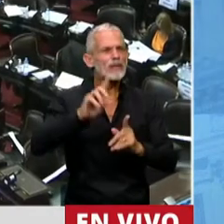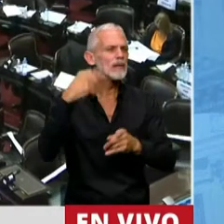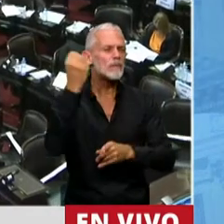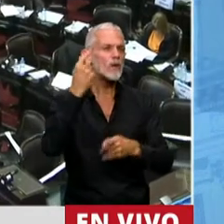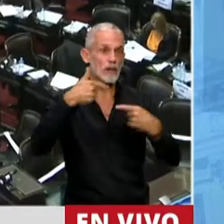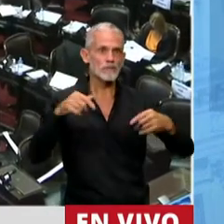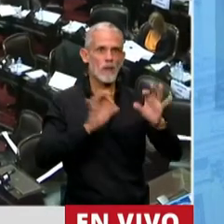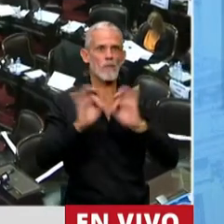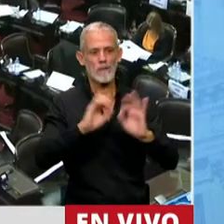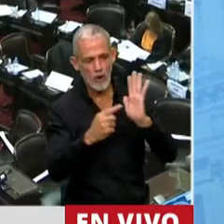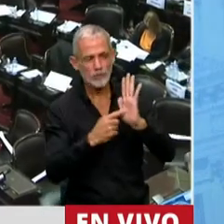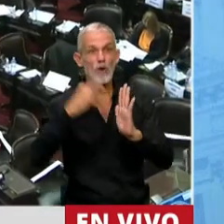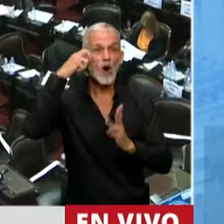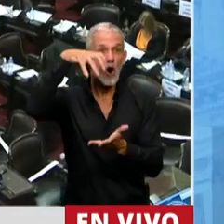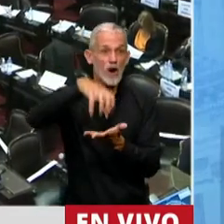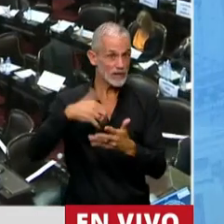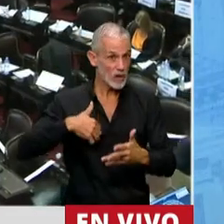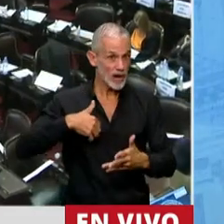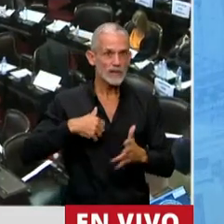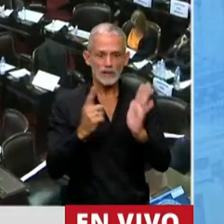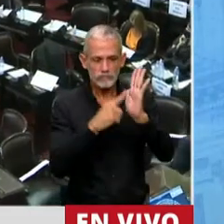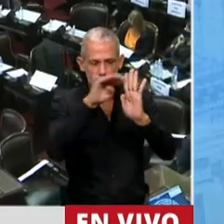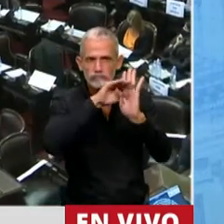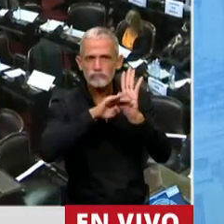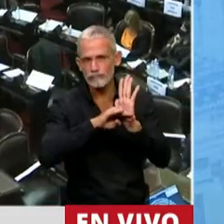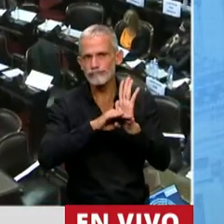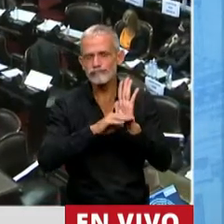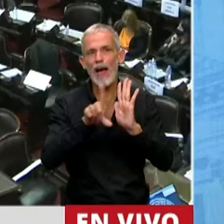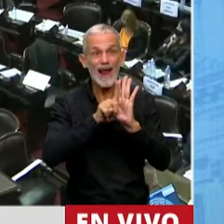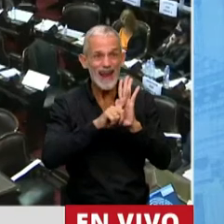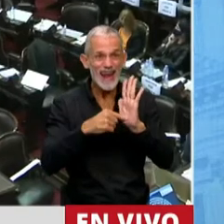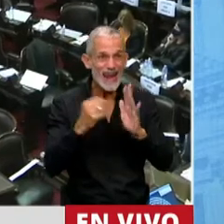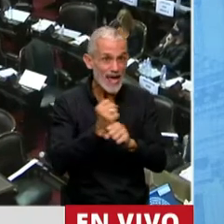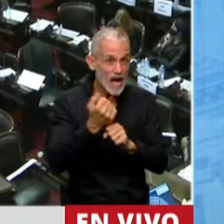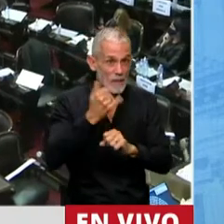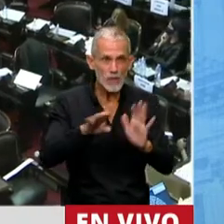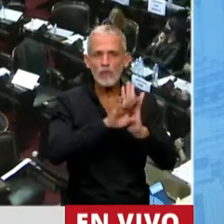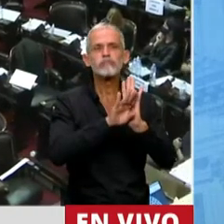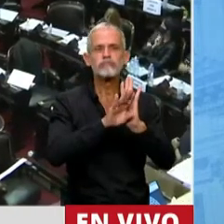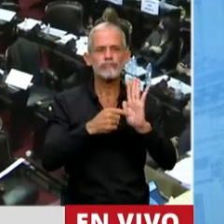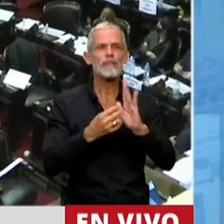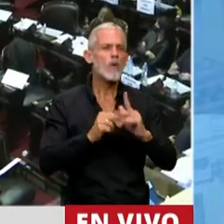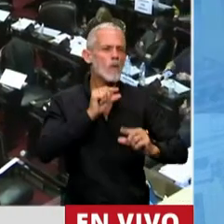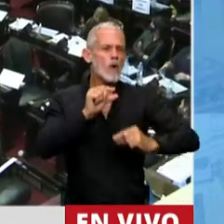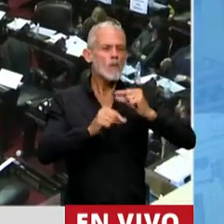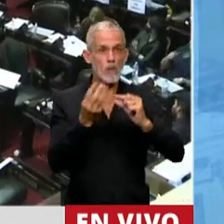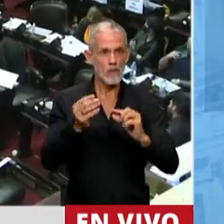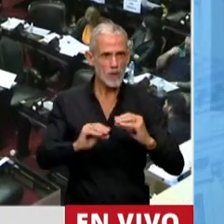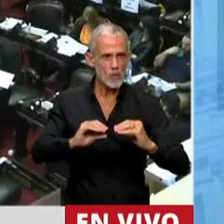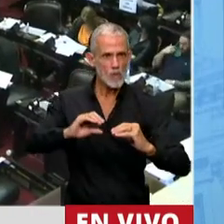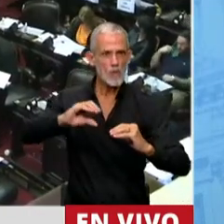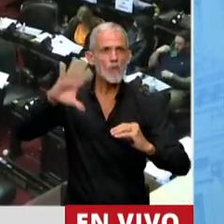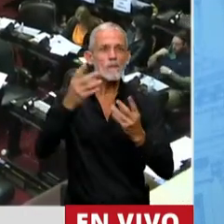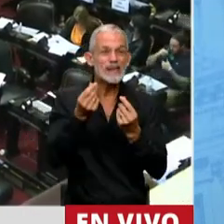este proyecto, que el Congreso argentino establezca una ley, un aumento progresivo sostenido